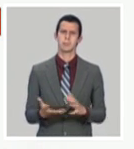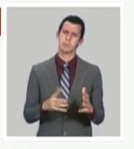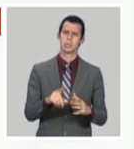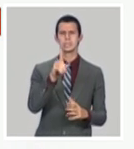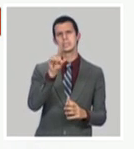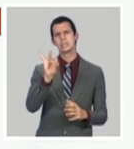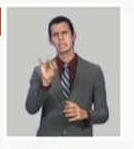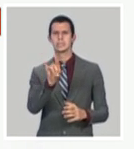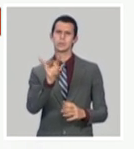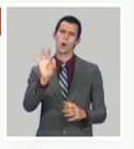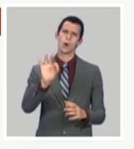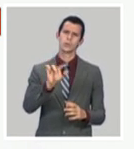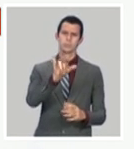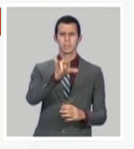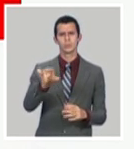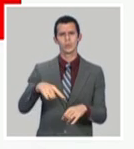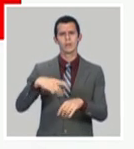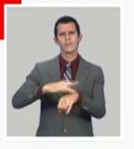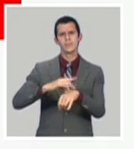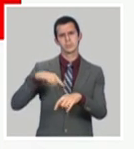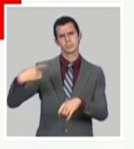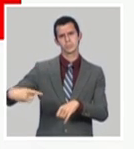día. Vamos al segundo periodo.